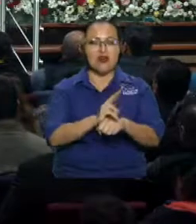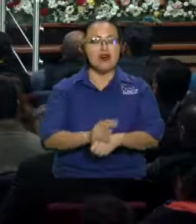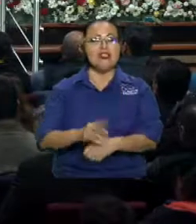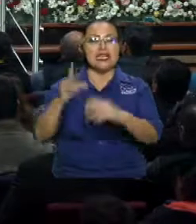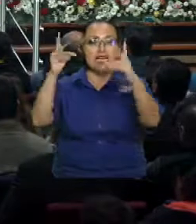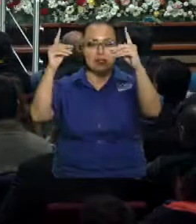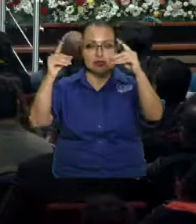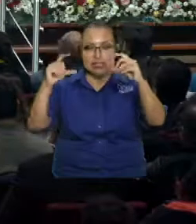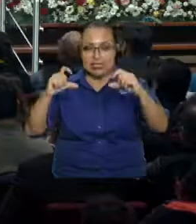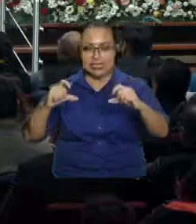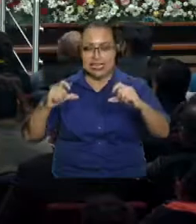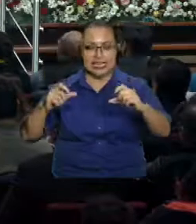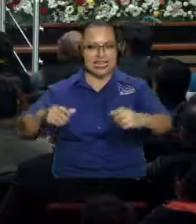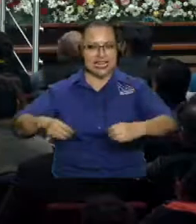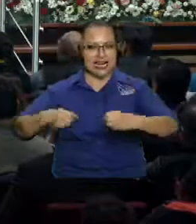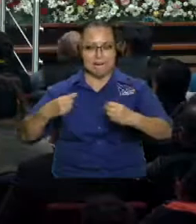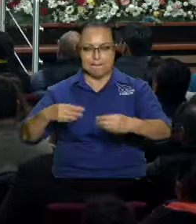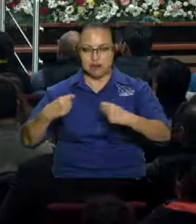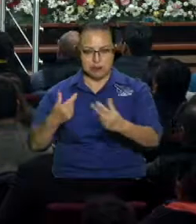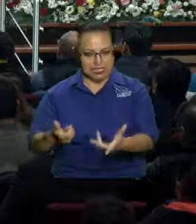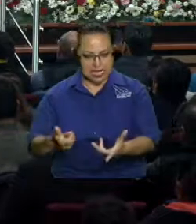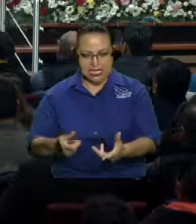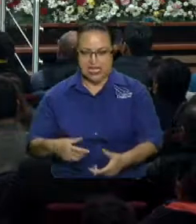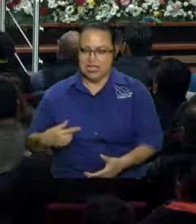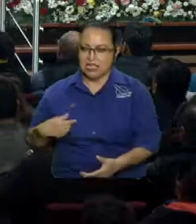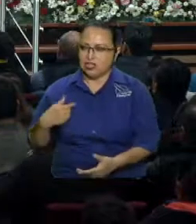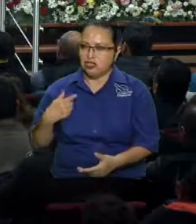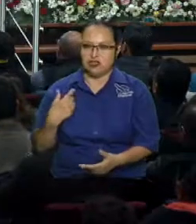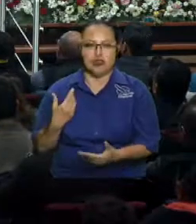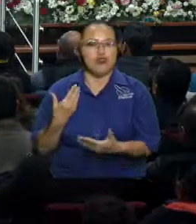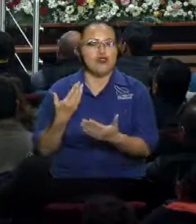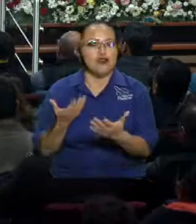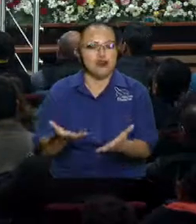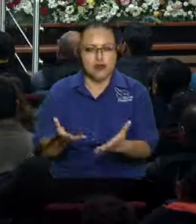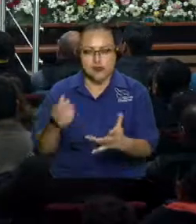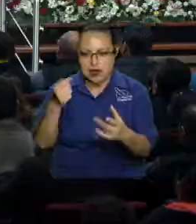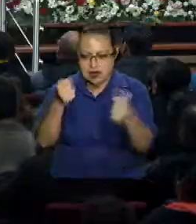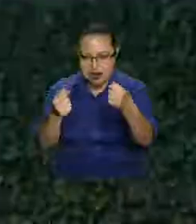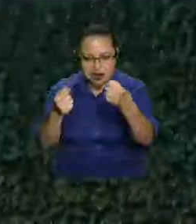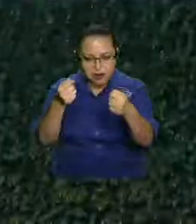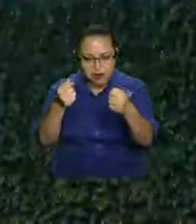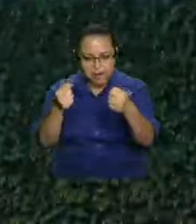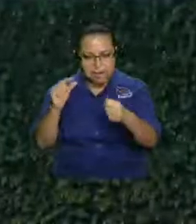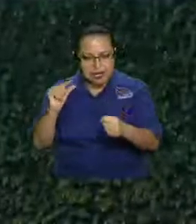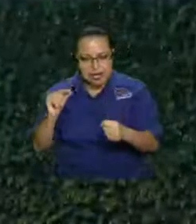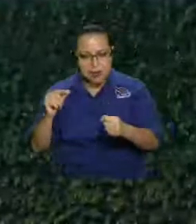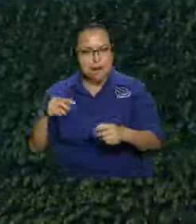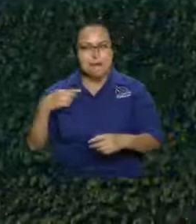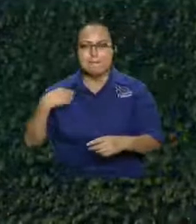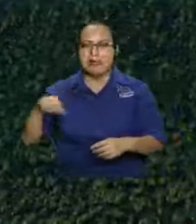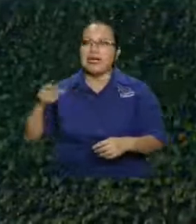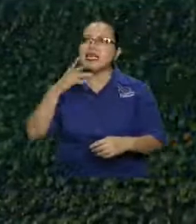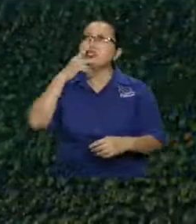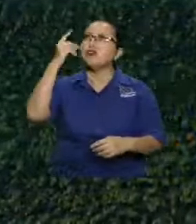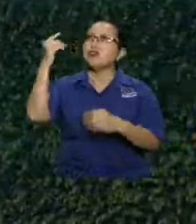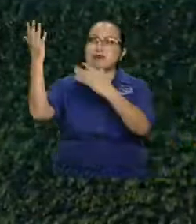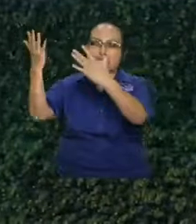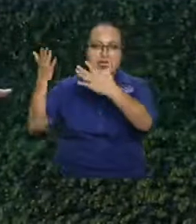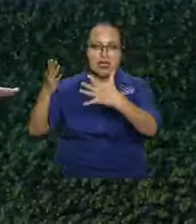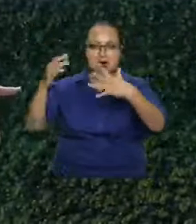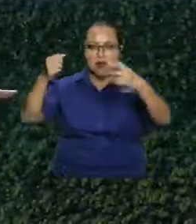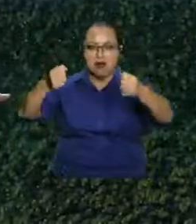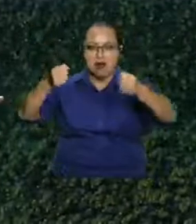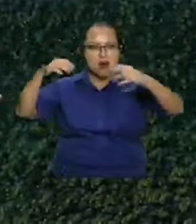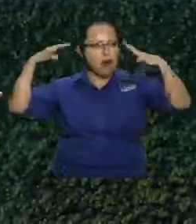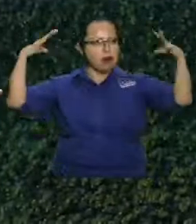doctrina de la prosperidad. Que le doy mi Toyota y para que el Señor me dé un Mercedes. No, yo